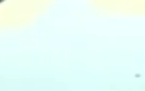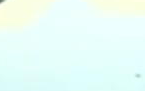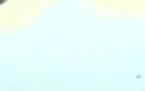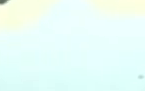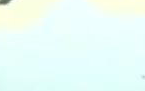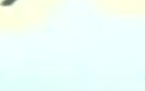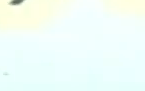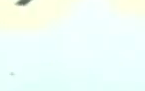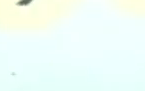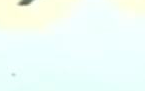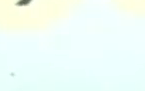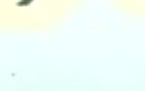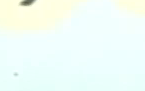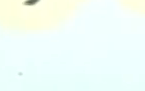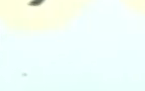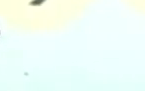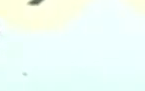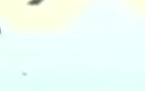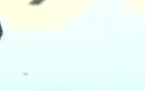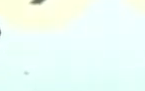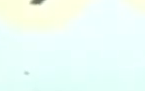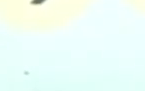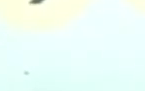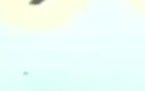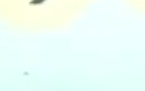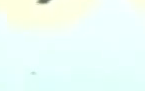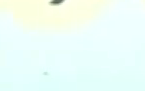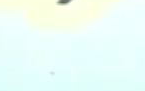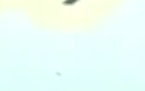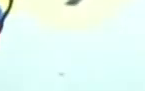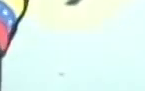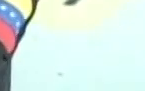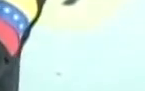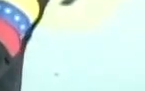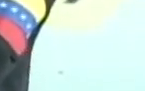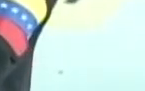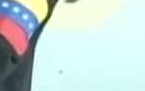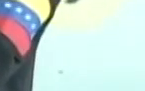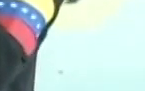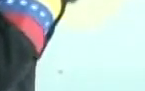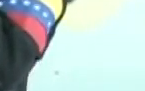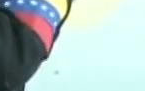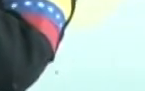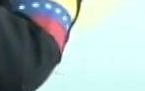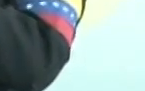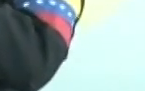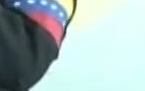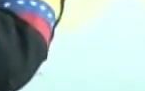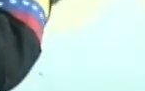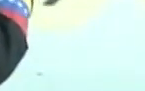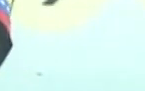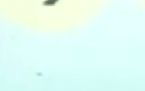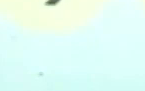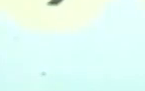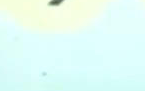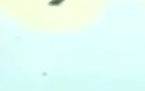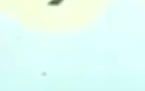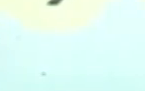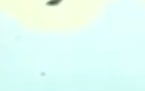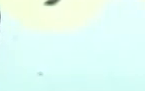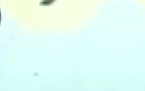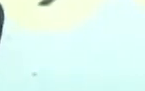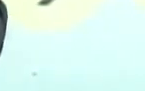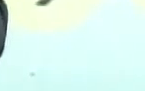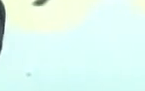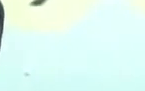Y afortunadamente, aquel hombre hizo un contacto con el pueblo de manera inmediata.